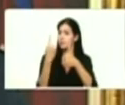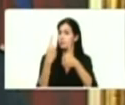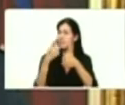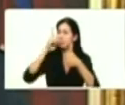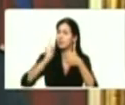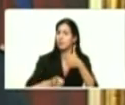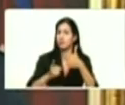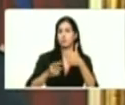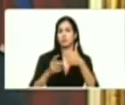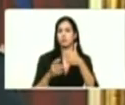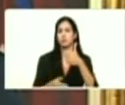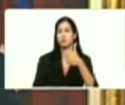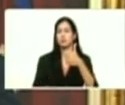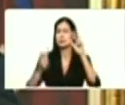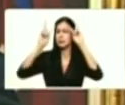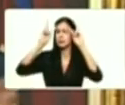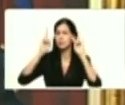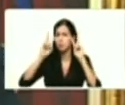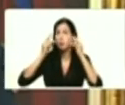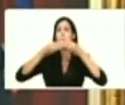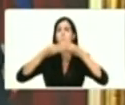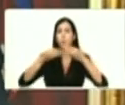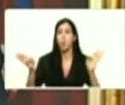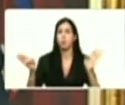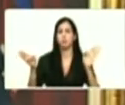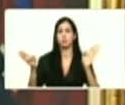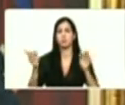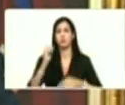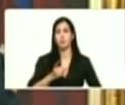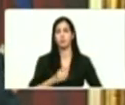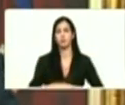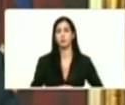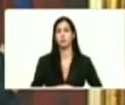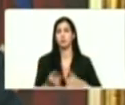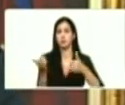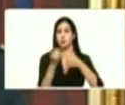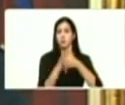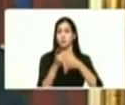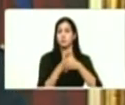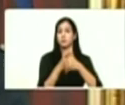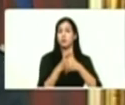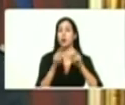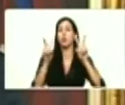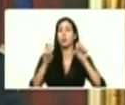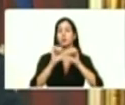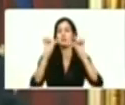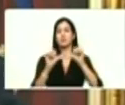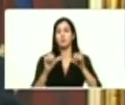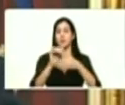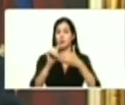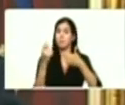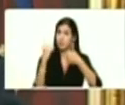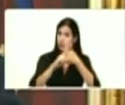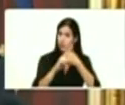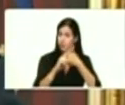tiene que ser transparente público es el primer instrumento del nuevo sistema de divisas